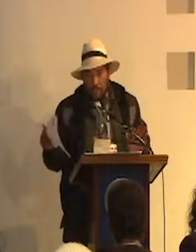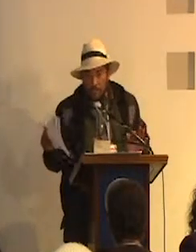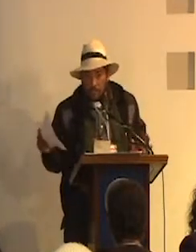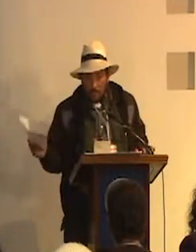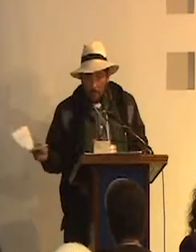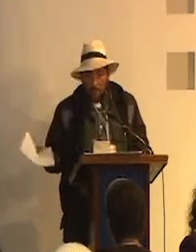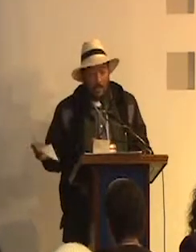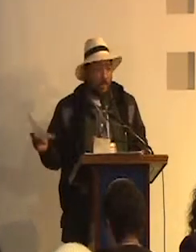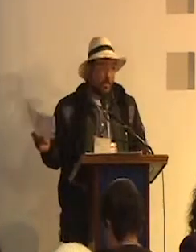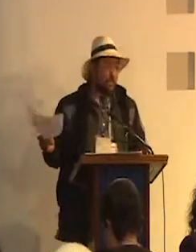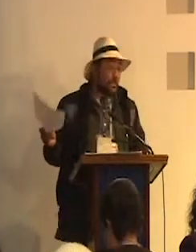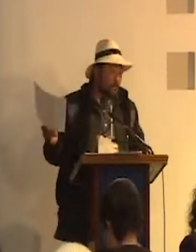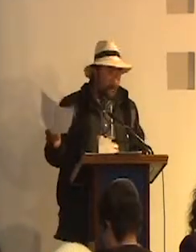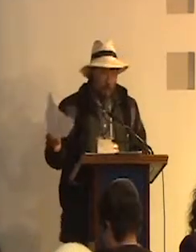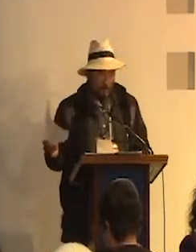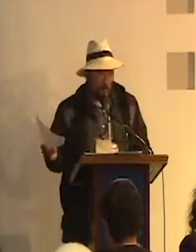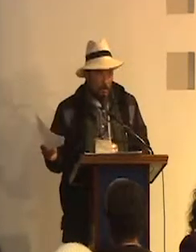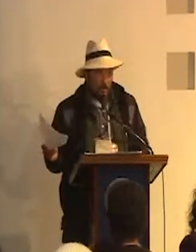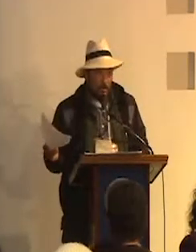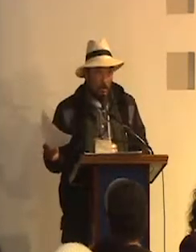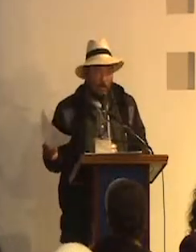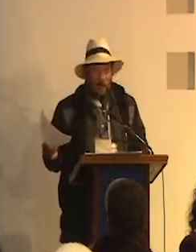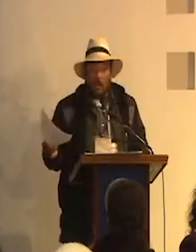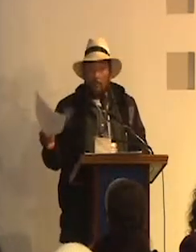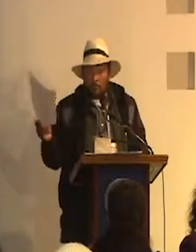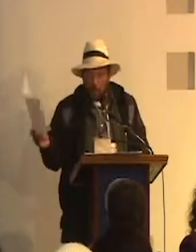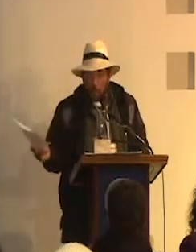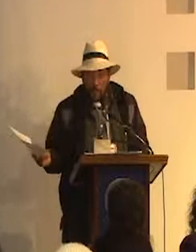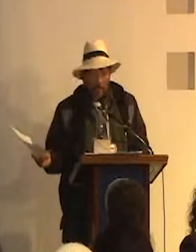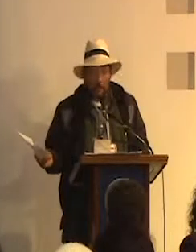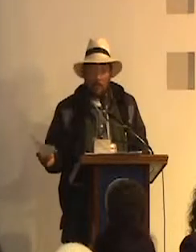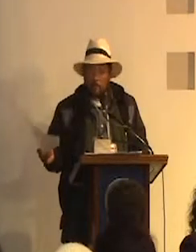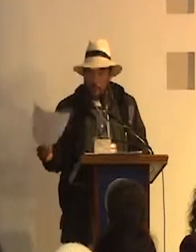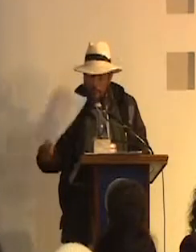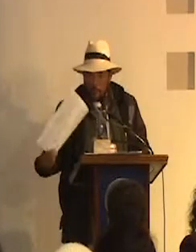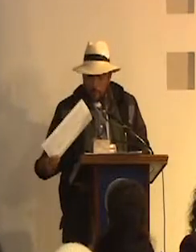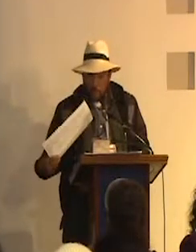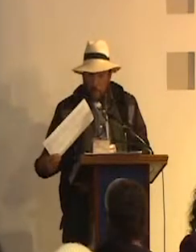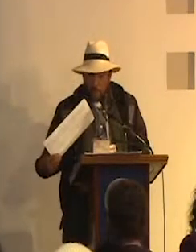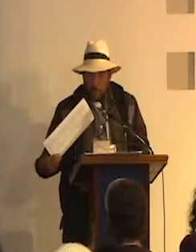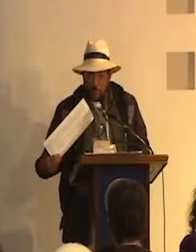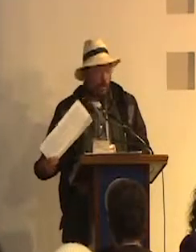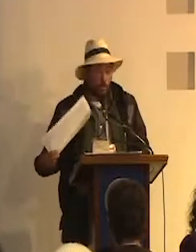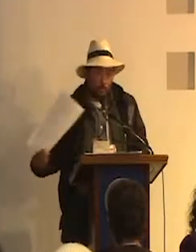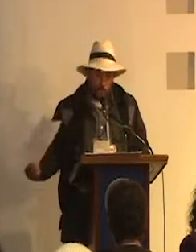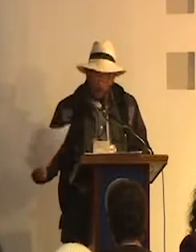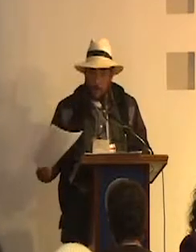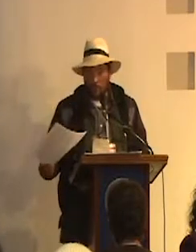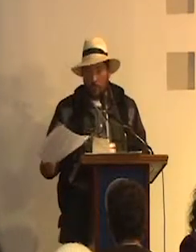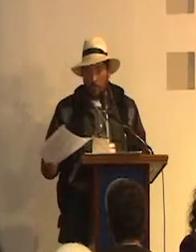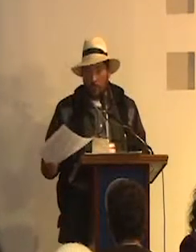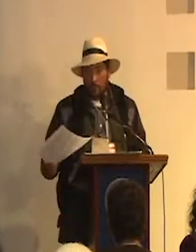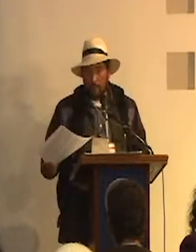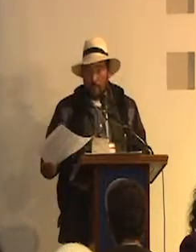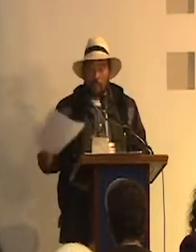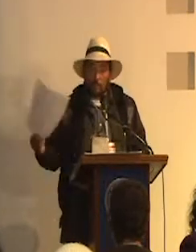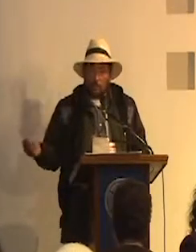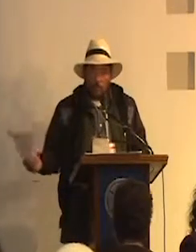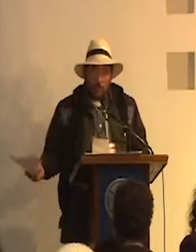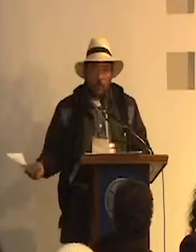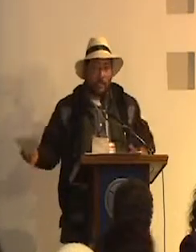somos 6.360.000. Entre esos 6.360.000 hay un poco de porquerías, y perdona la expresión, que no son